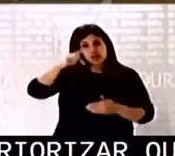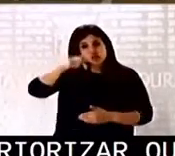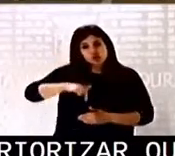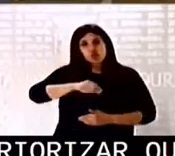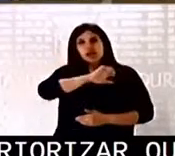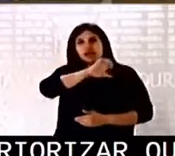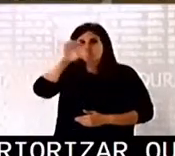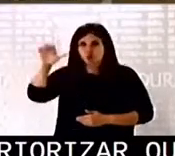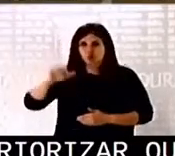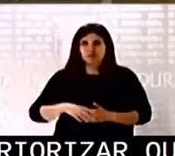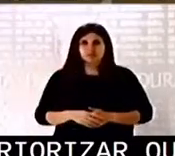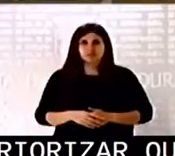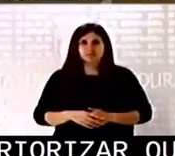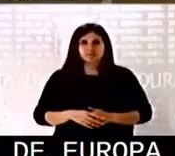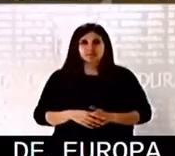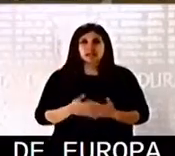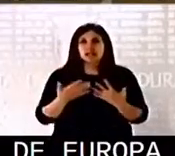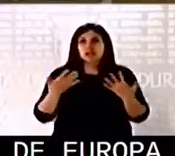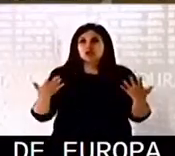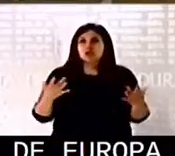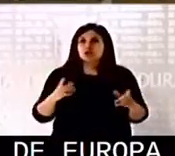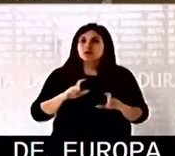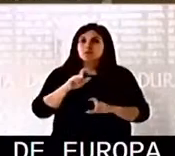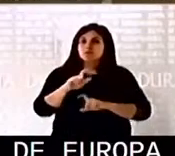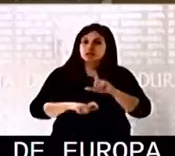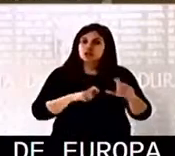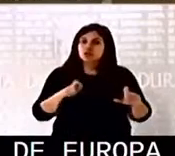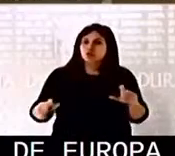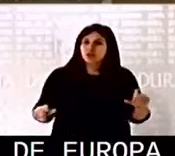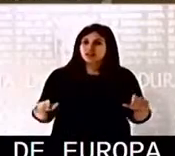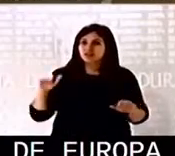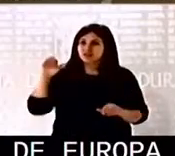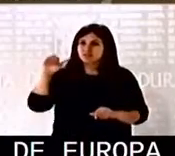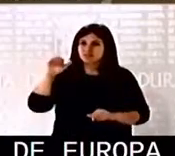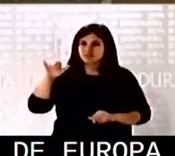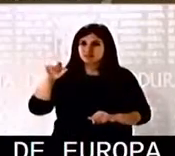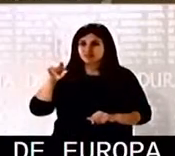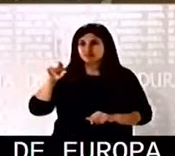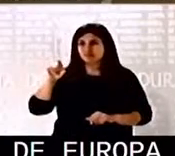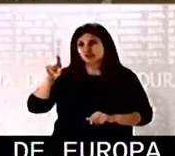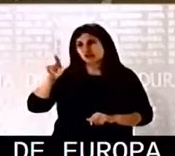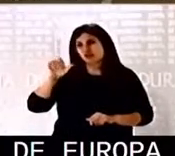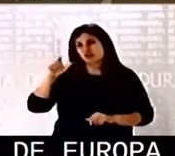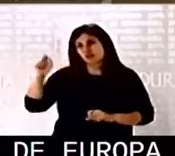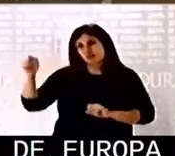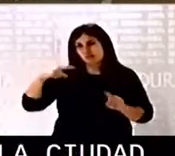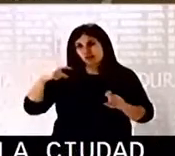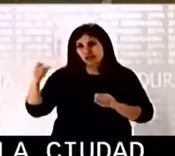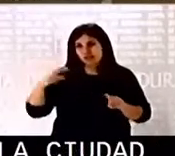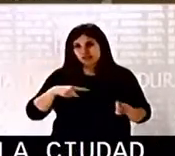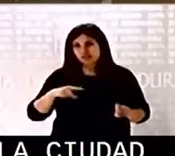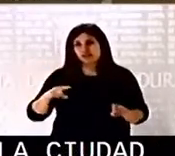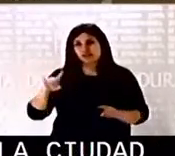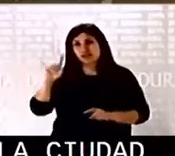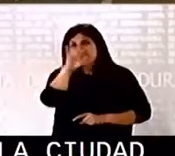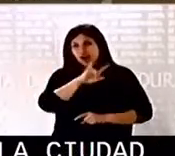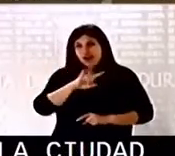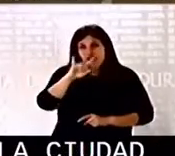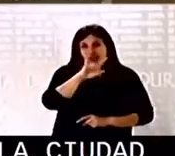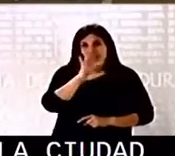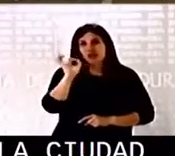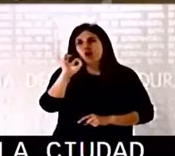Y cuando los migrantes no llegan a Canarias, no llegan a la ciudad autónoma de Melilla o de